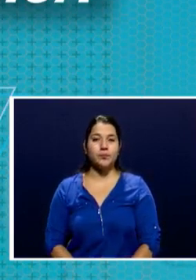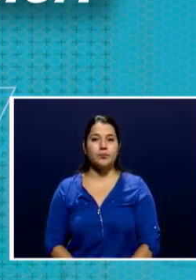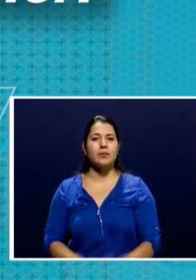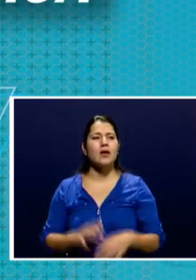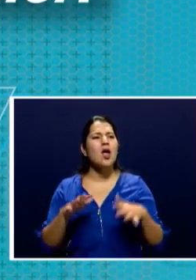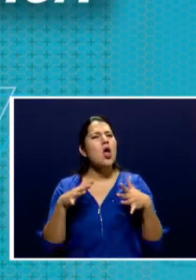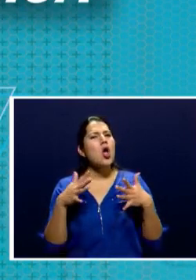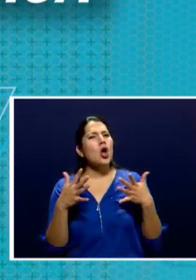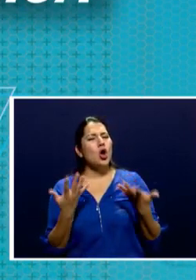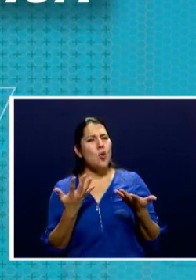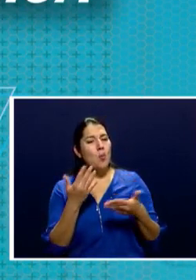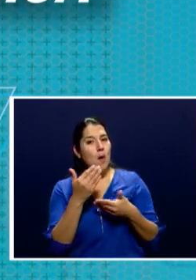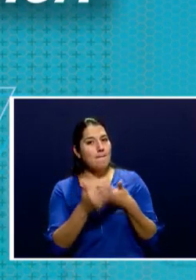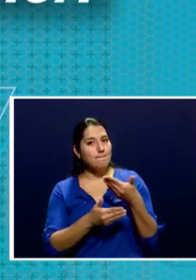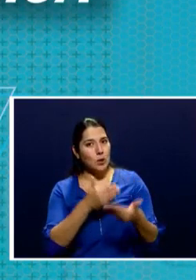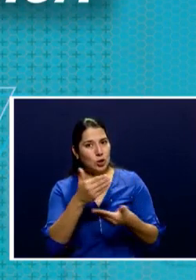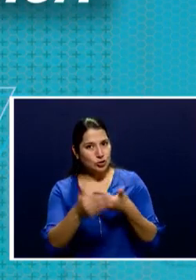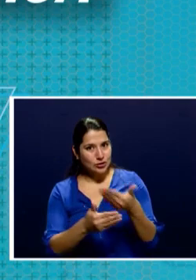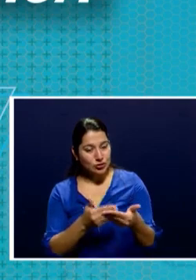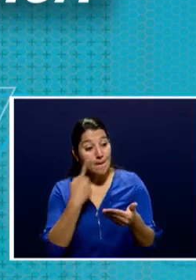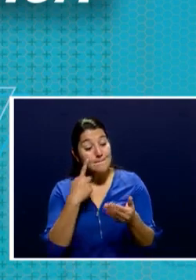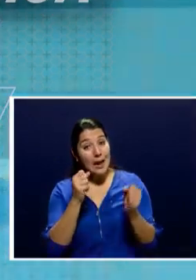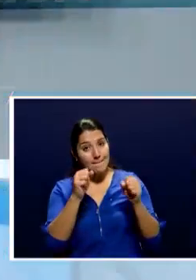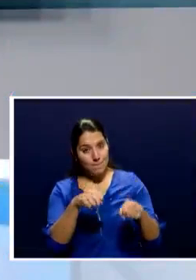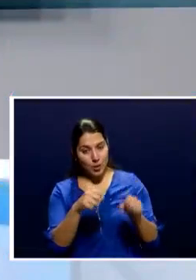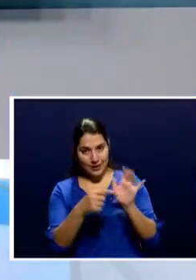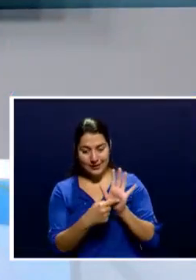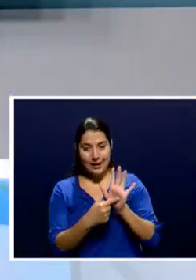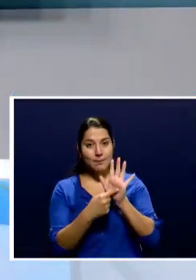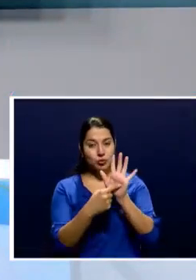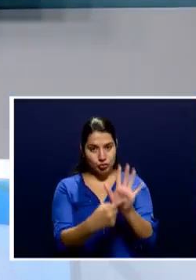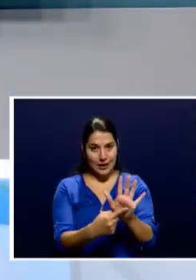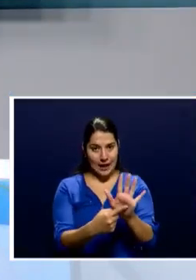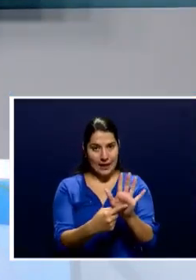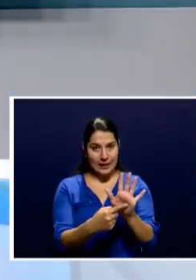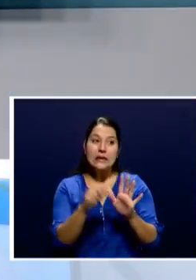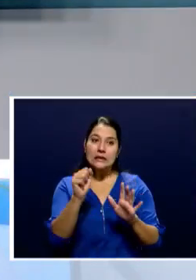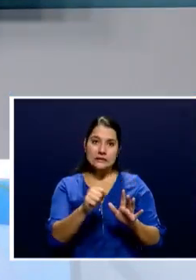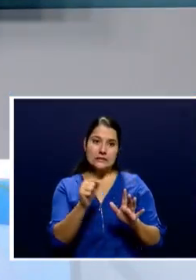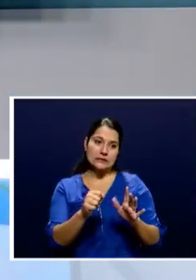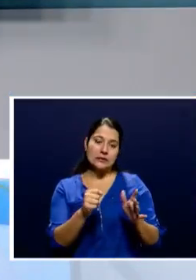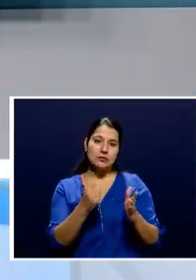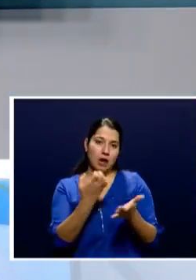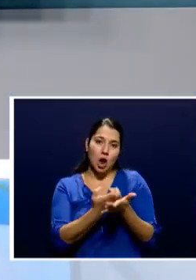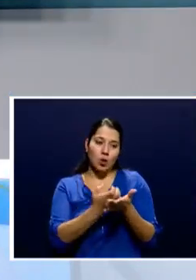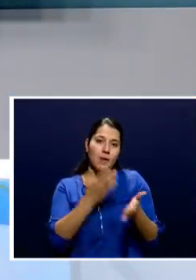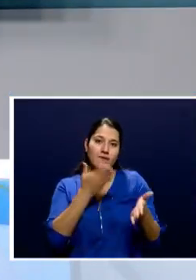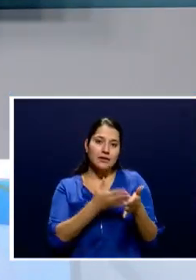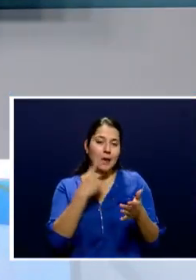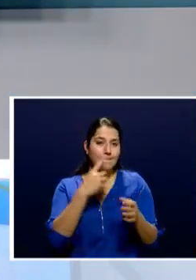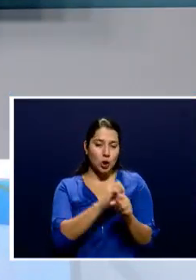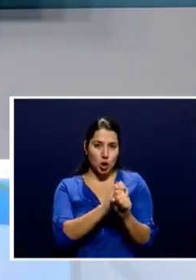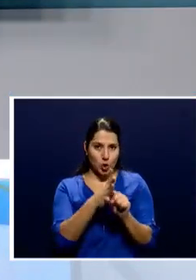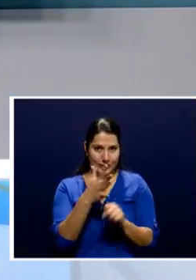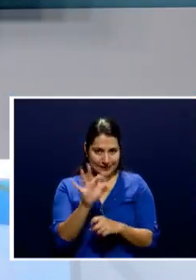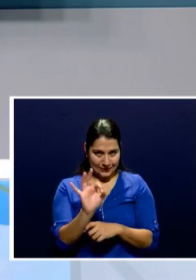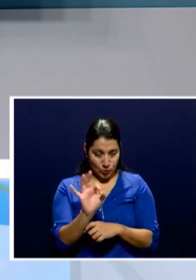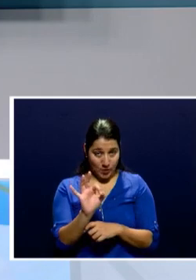¿Cómo ese es el proceso para demostrar que están afectados directamente por el